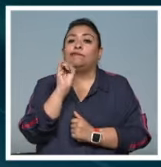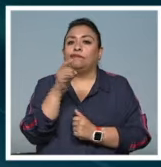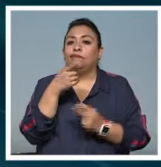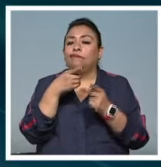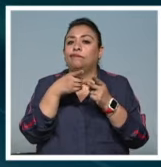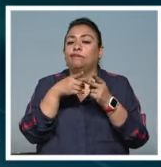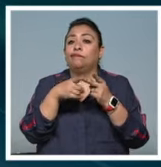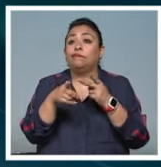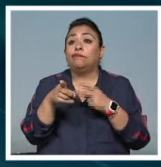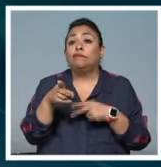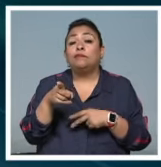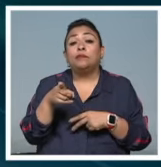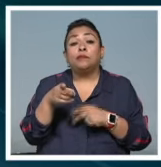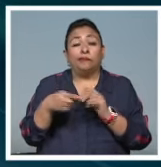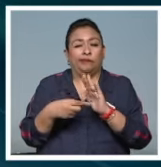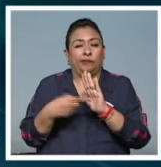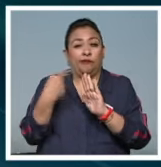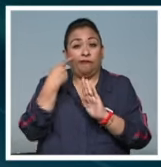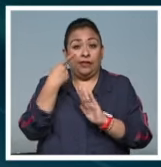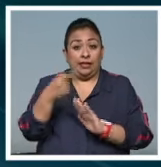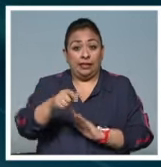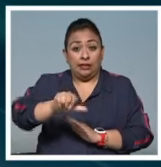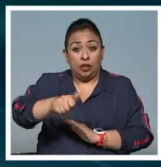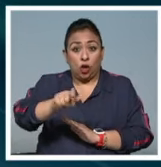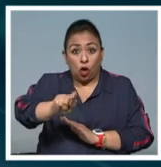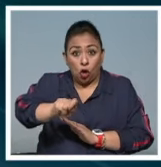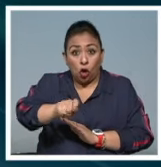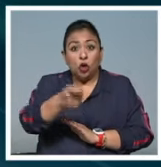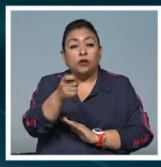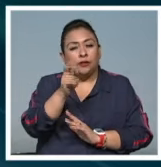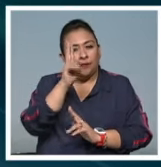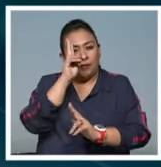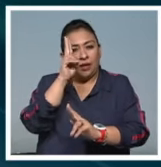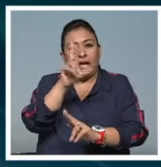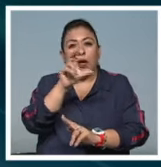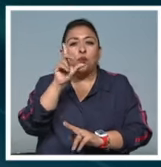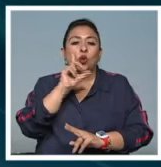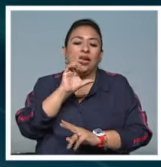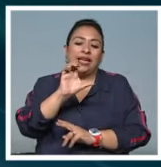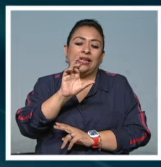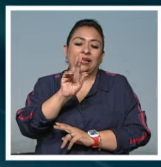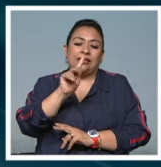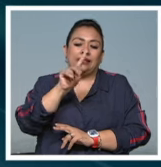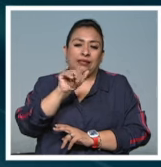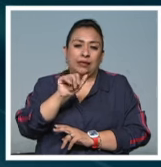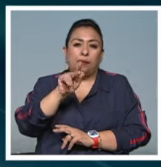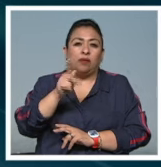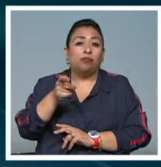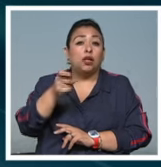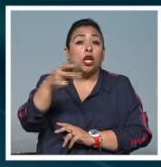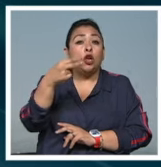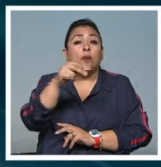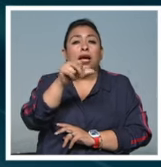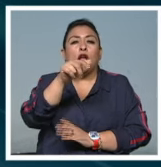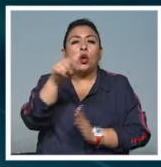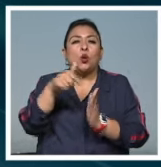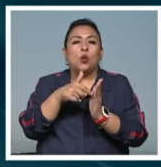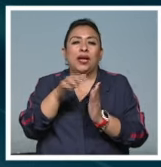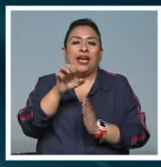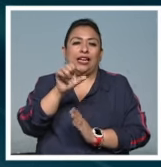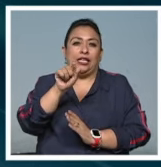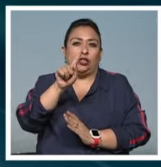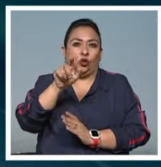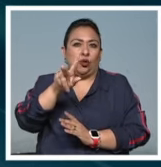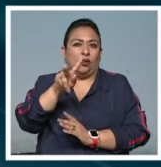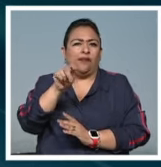comenzamos con esto. Fíjense que Canal 11 rinde tributo a Cristina Pacheco y le otorga su nombre a un estudio de televisión